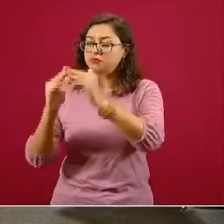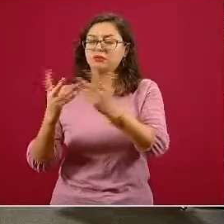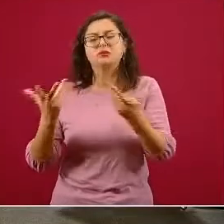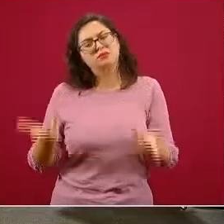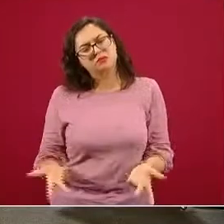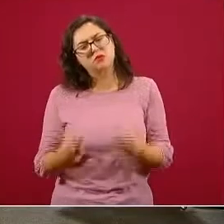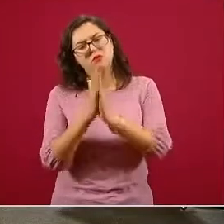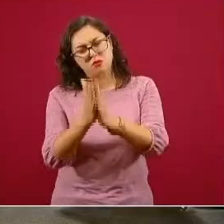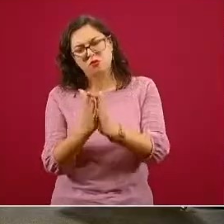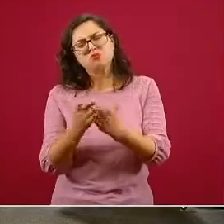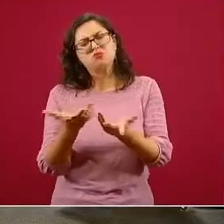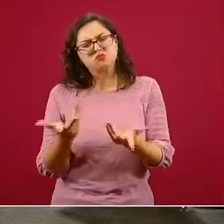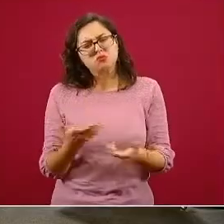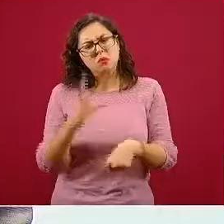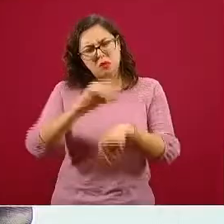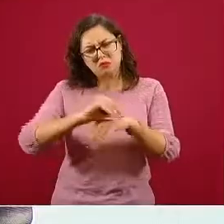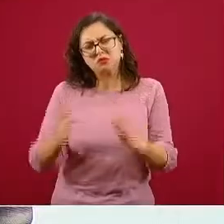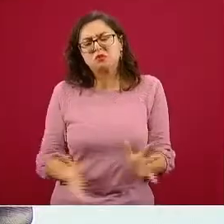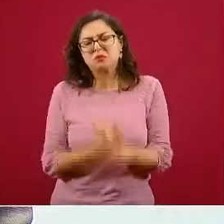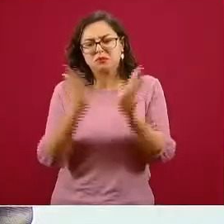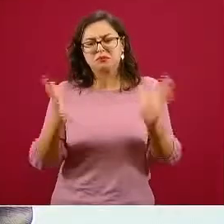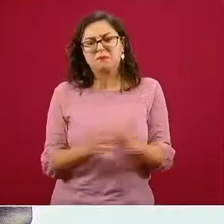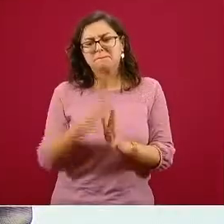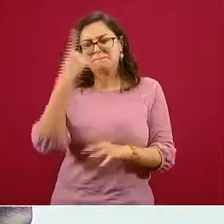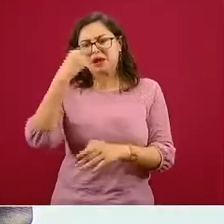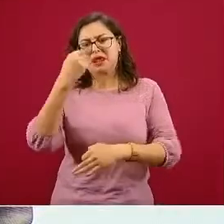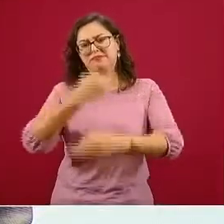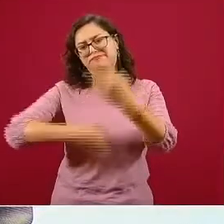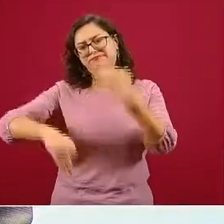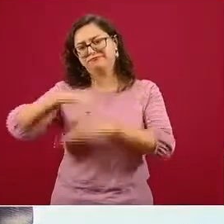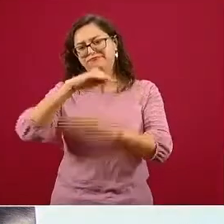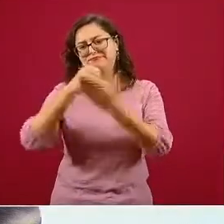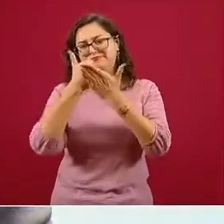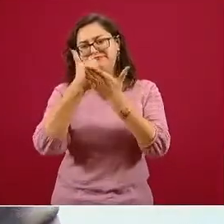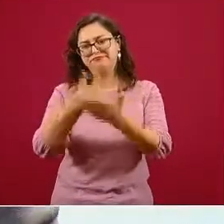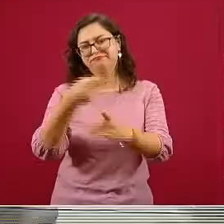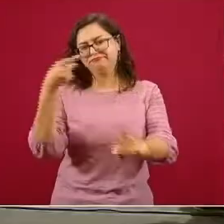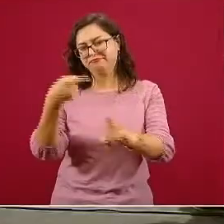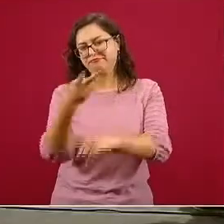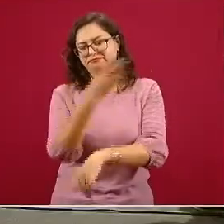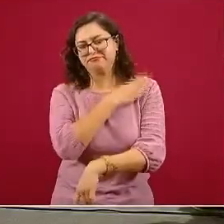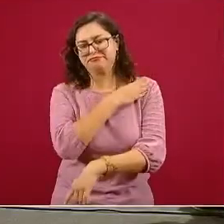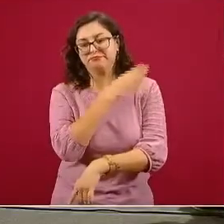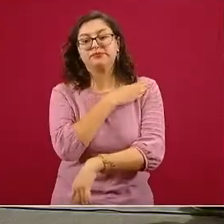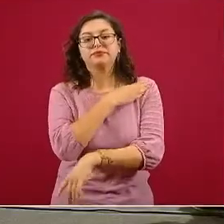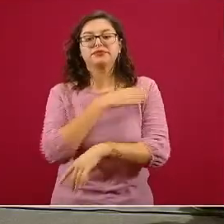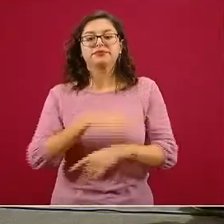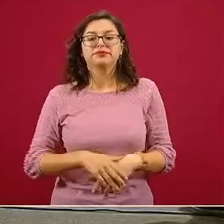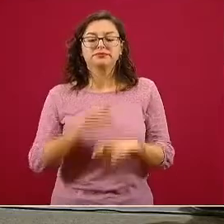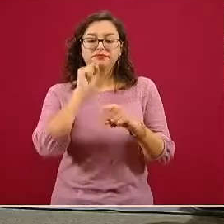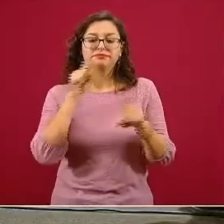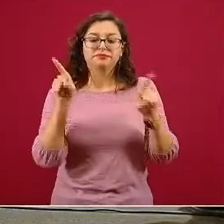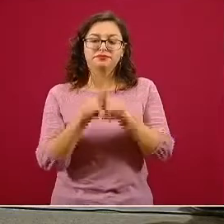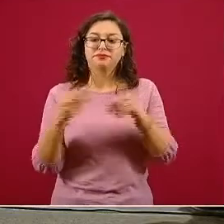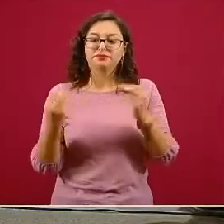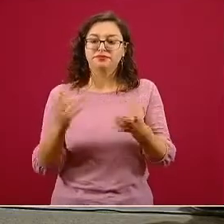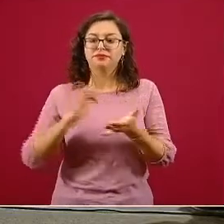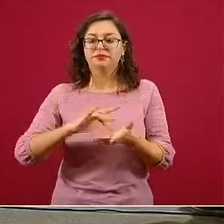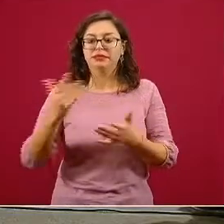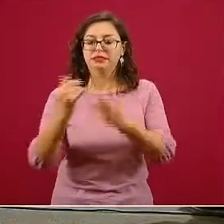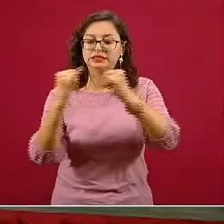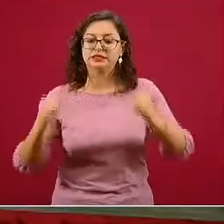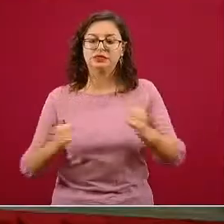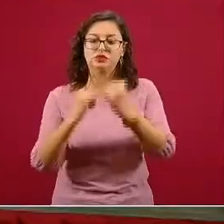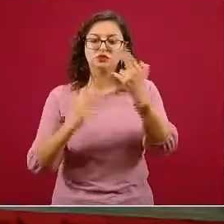sepan que es para un buen fin, que nos ayudará a todas y todos. Y aprovecho también para agradecer públicamente al Instituto Nacional